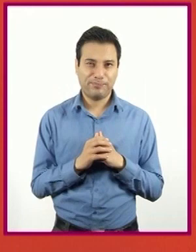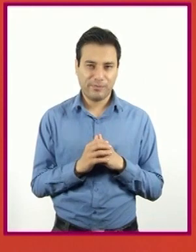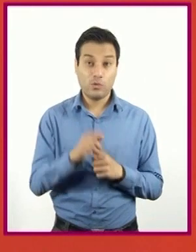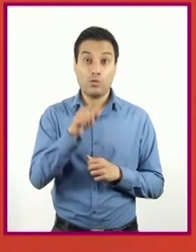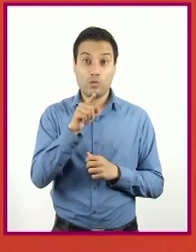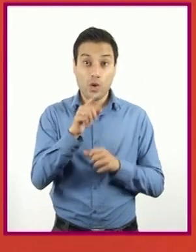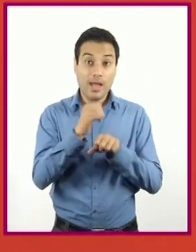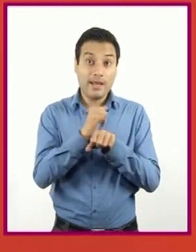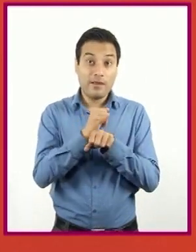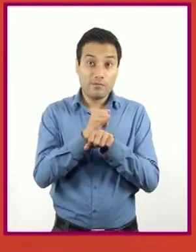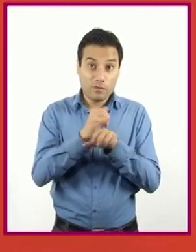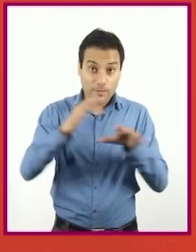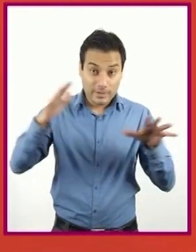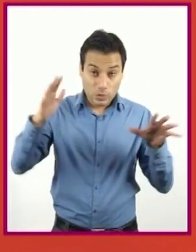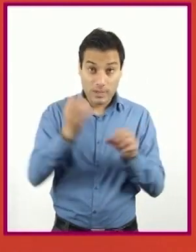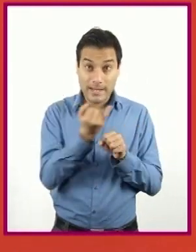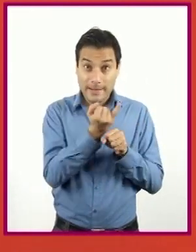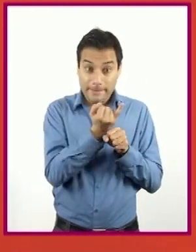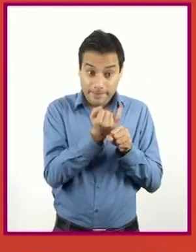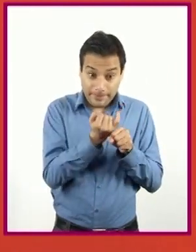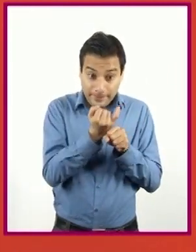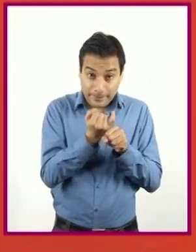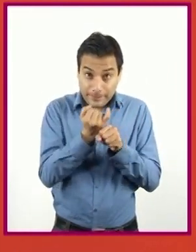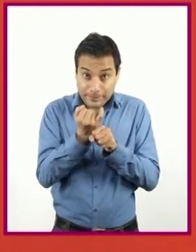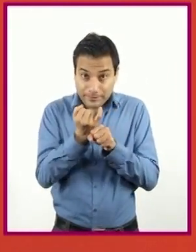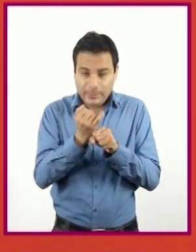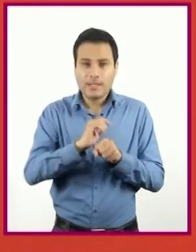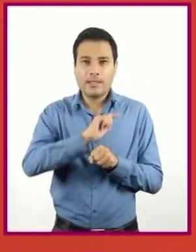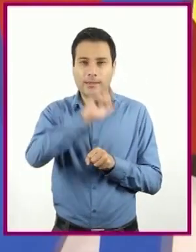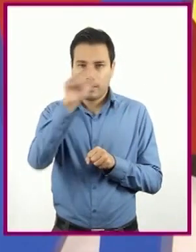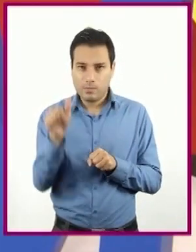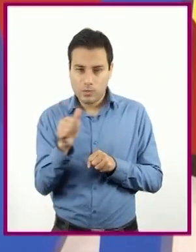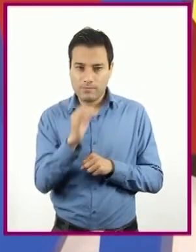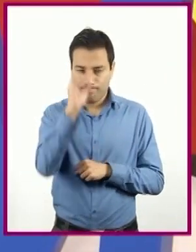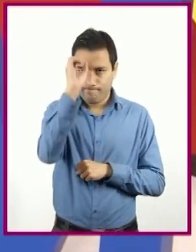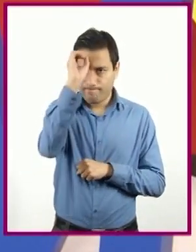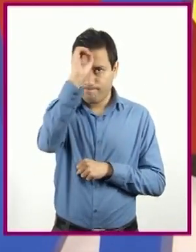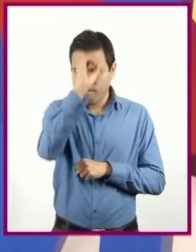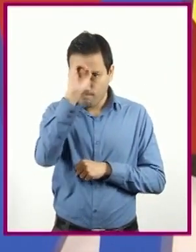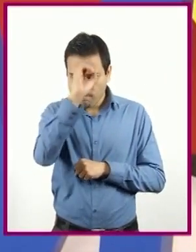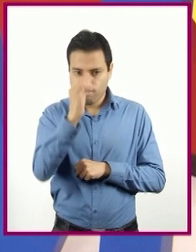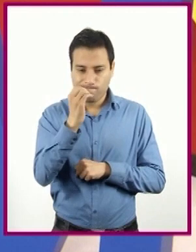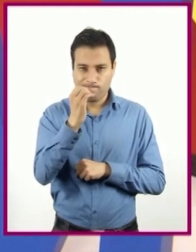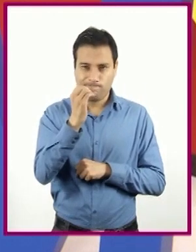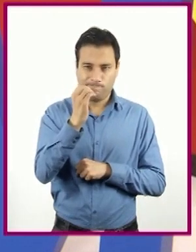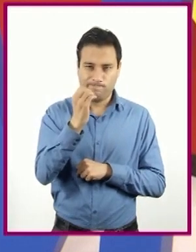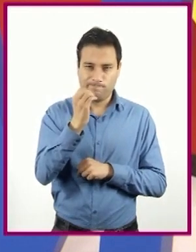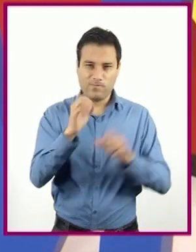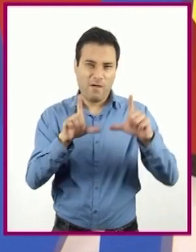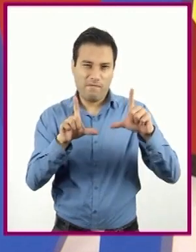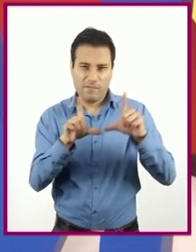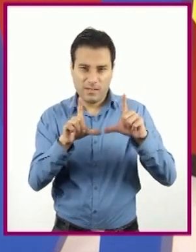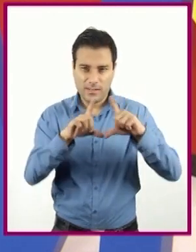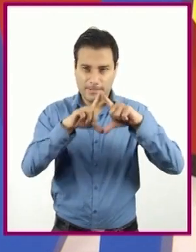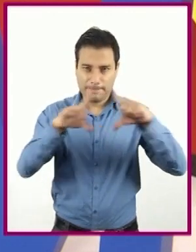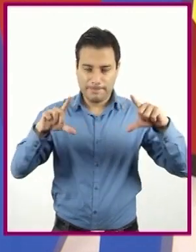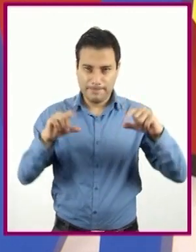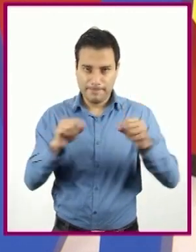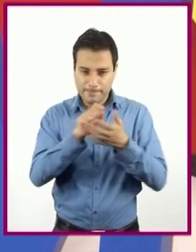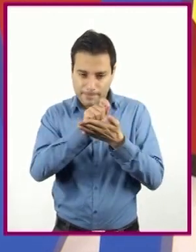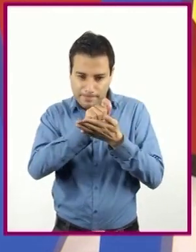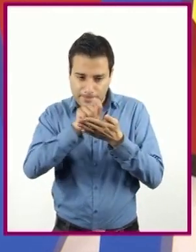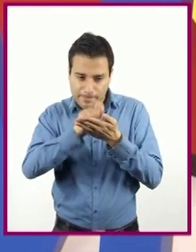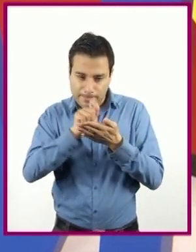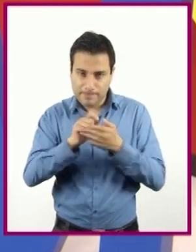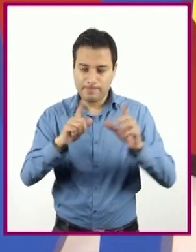la han registrado junto con sus observaciones y los resultados en fichas de trabajo. Por ello, esta sesión